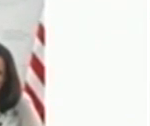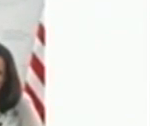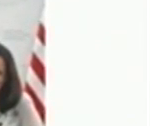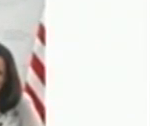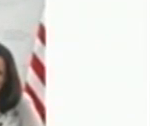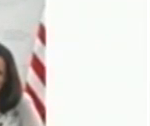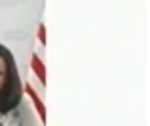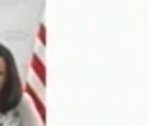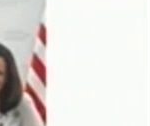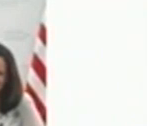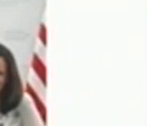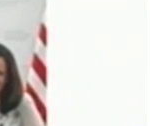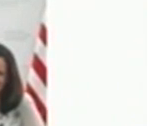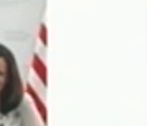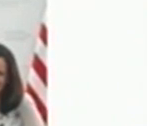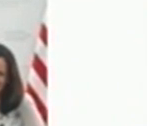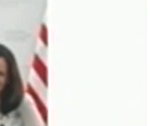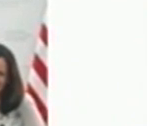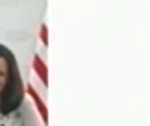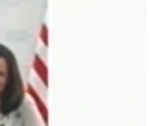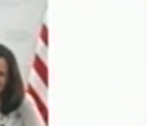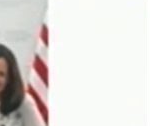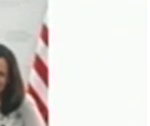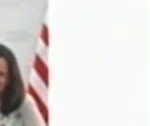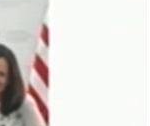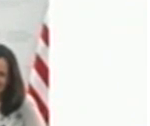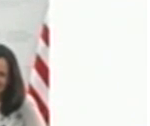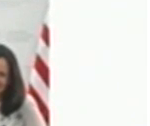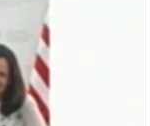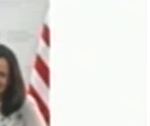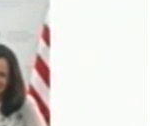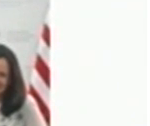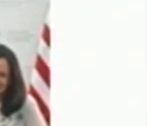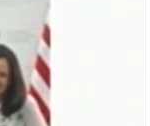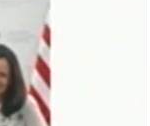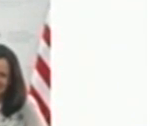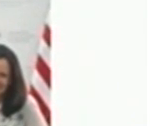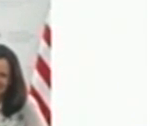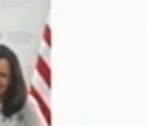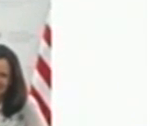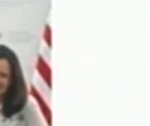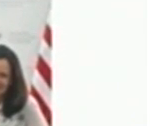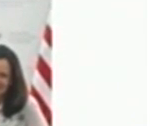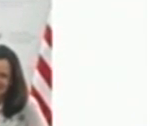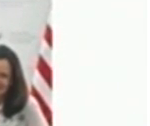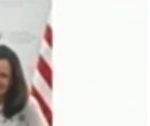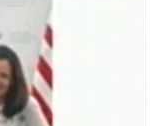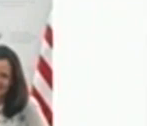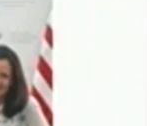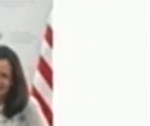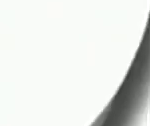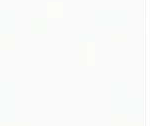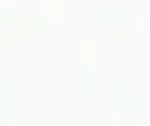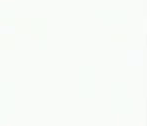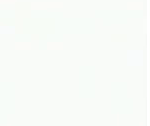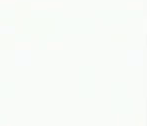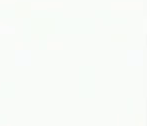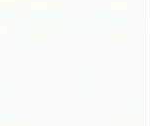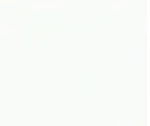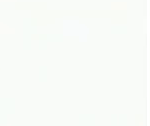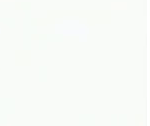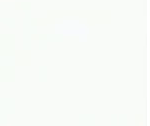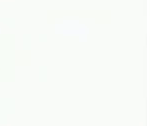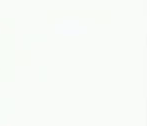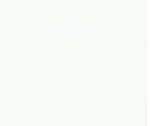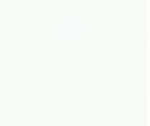de los cuerpos de paz, voluntarios que se retiraron en 2016 del país por la inseguridad durante el gobierno del FMLN. La